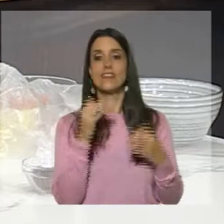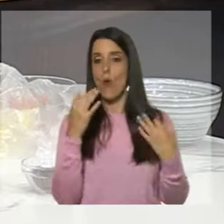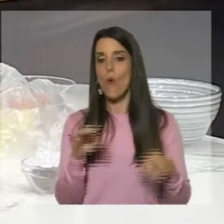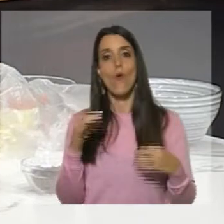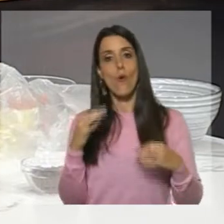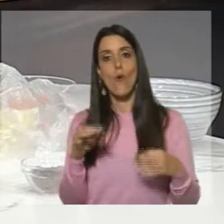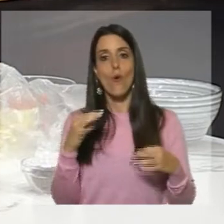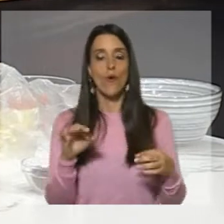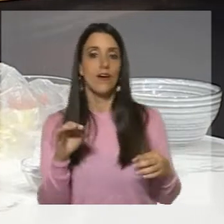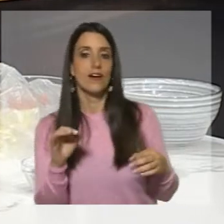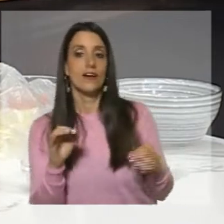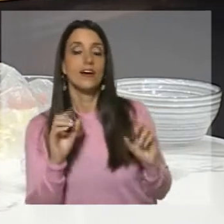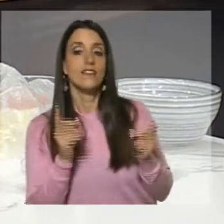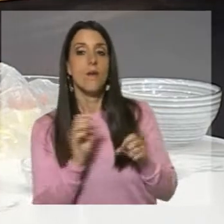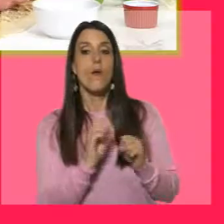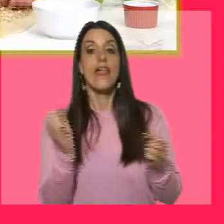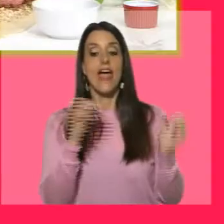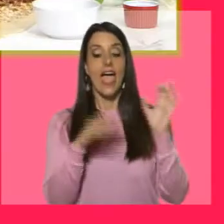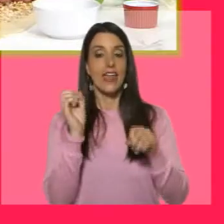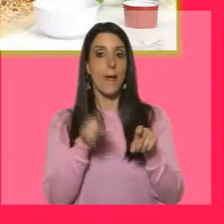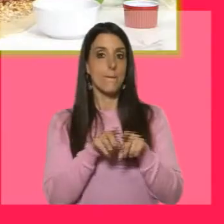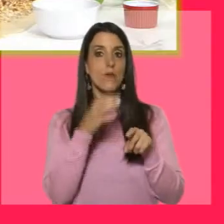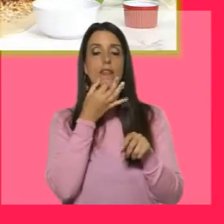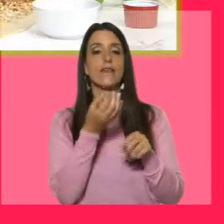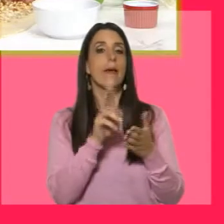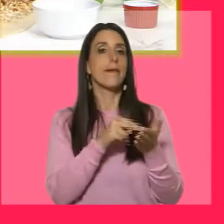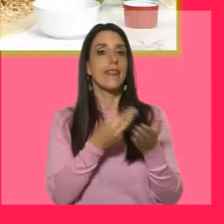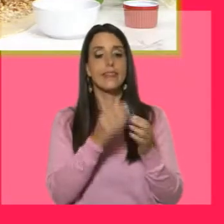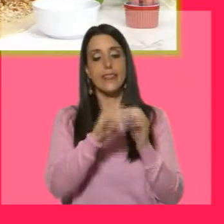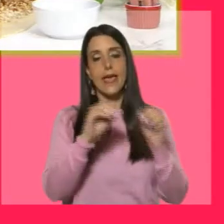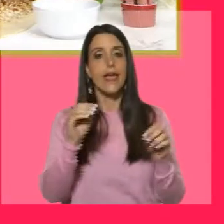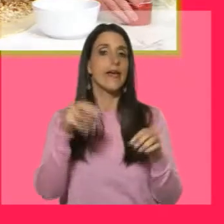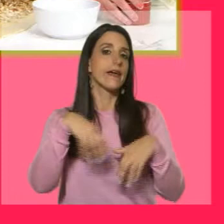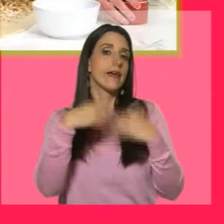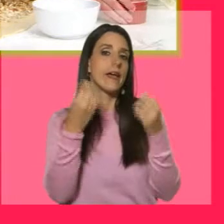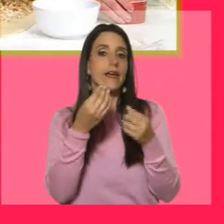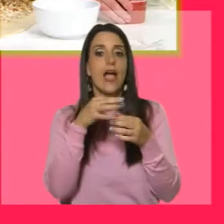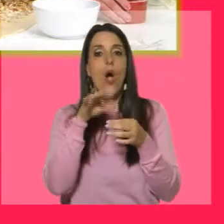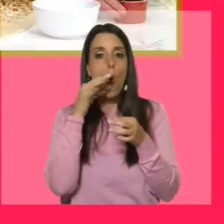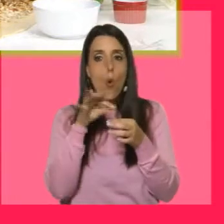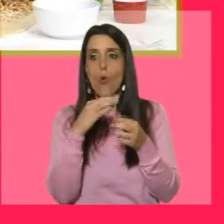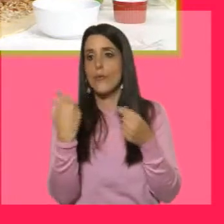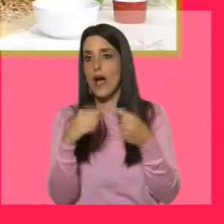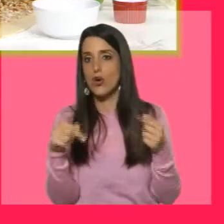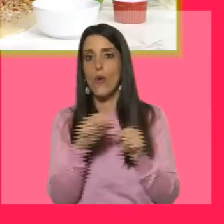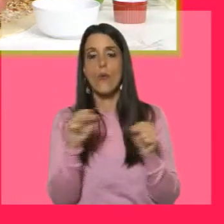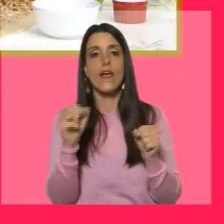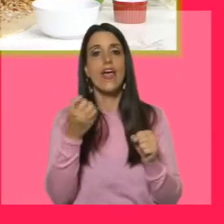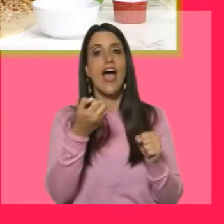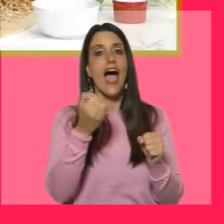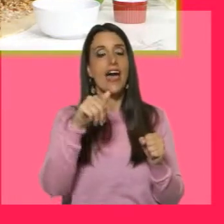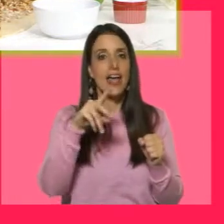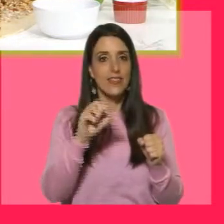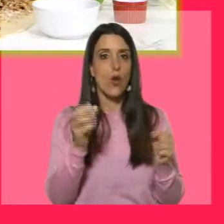Exacto. También le podrías poner eso que decíamos, trocitos de manteca, las pasas de uva. Tengo acá los arándanos, claro. Que también se los